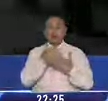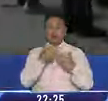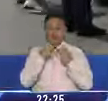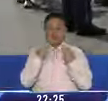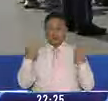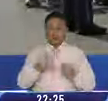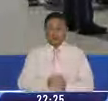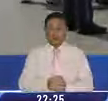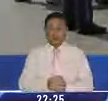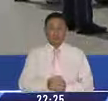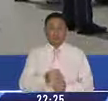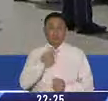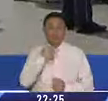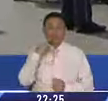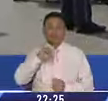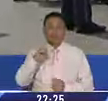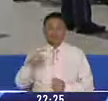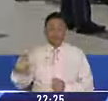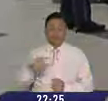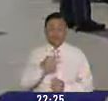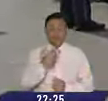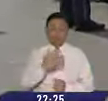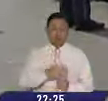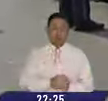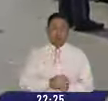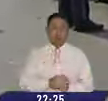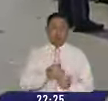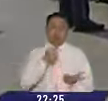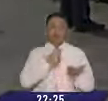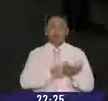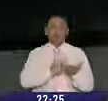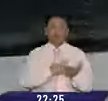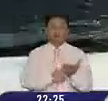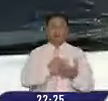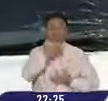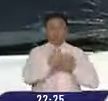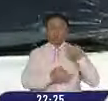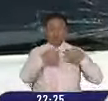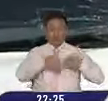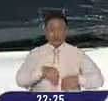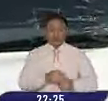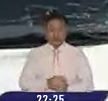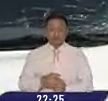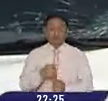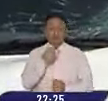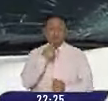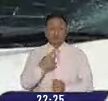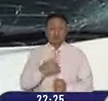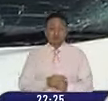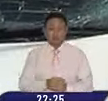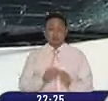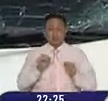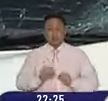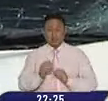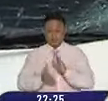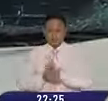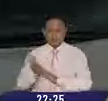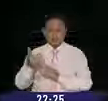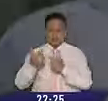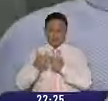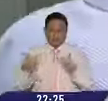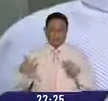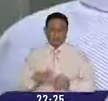Públicas, se informó que fue sometido a una audiencia de flagrancia en la que le otorgaron medidas